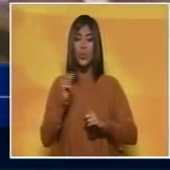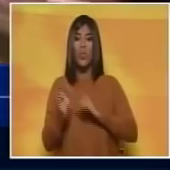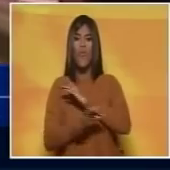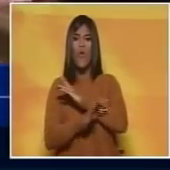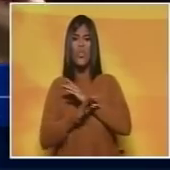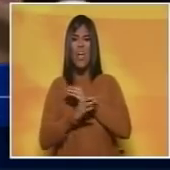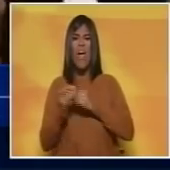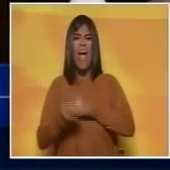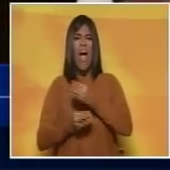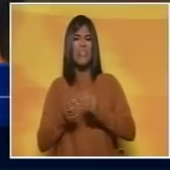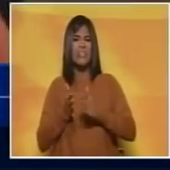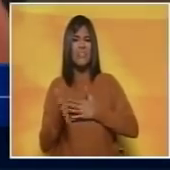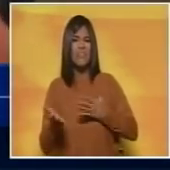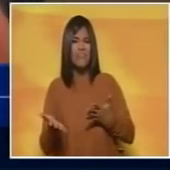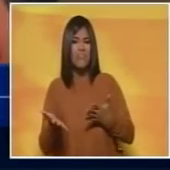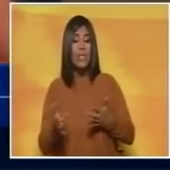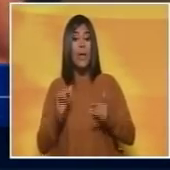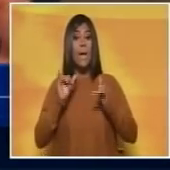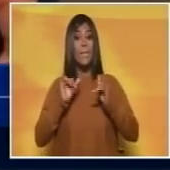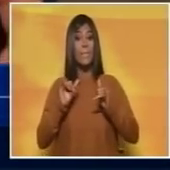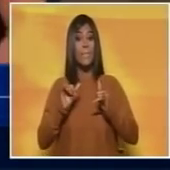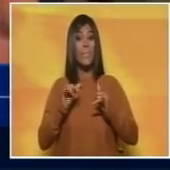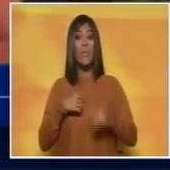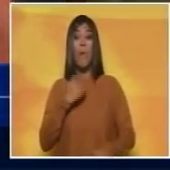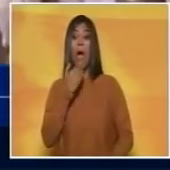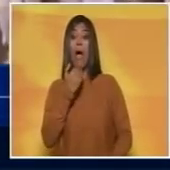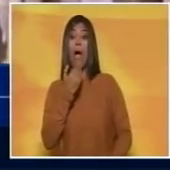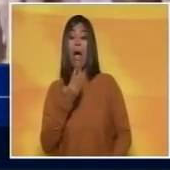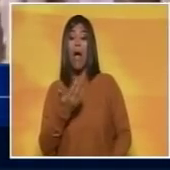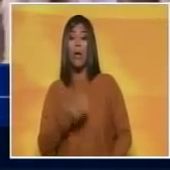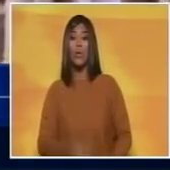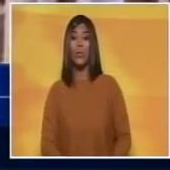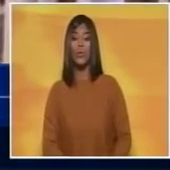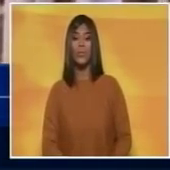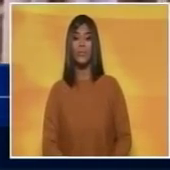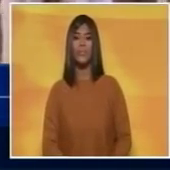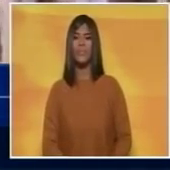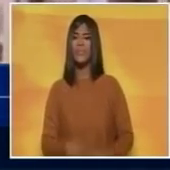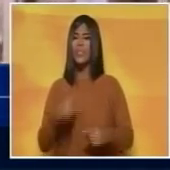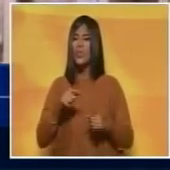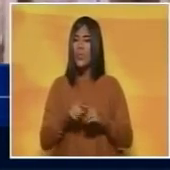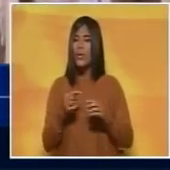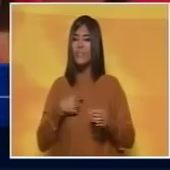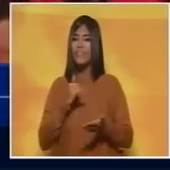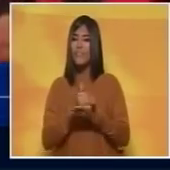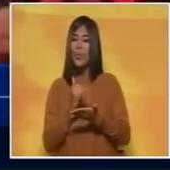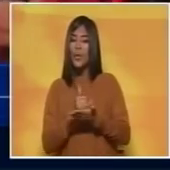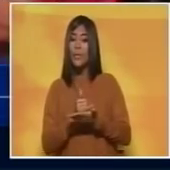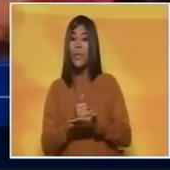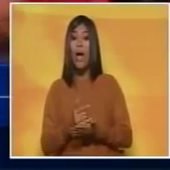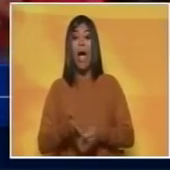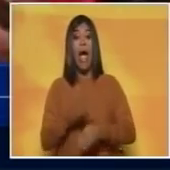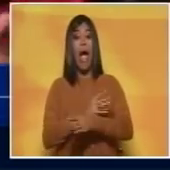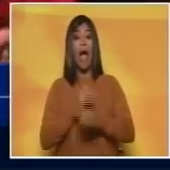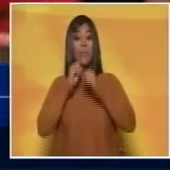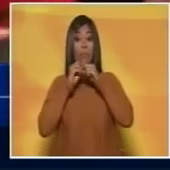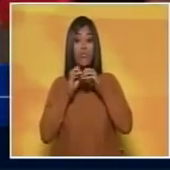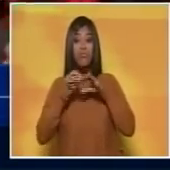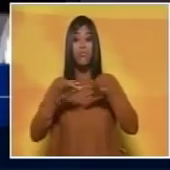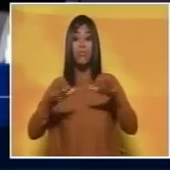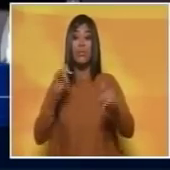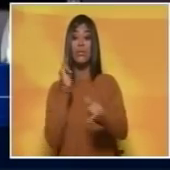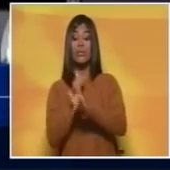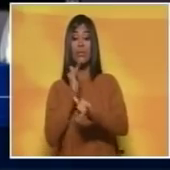que realizan. Esto tiene, digamos, alguna connotación, ¿no? Se ha dicho inclusive por las redes